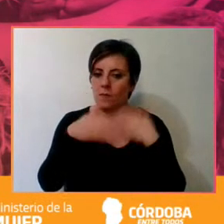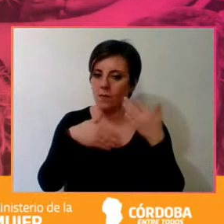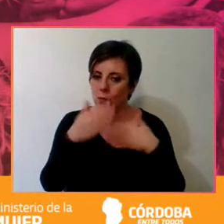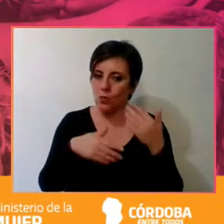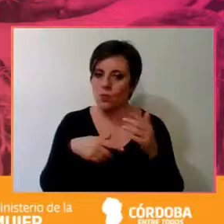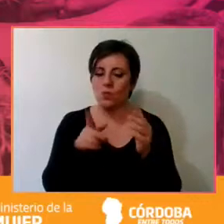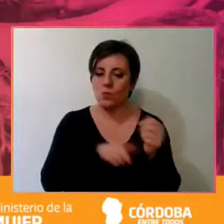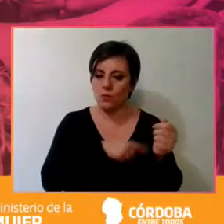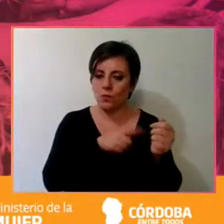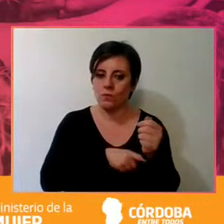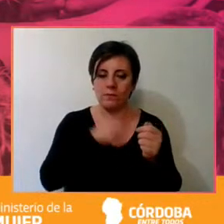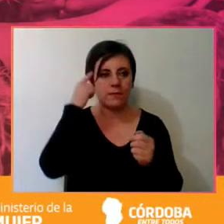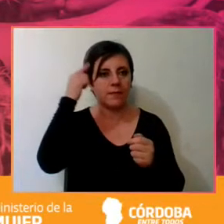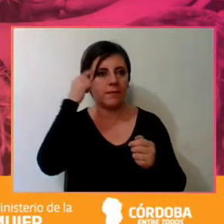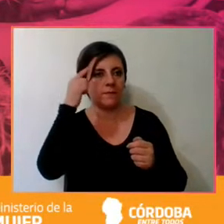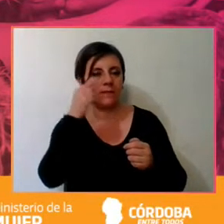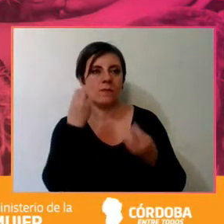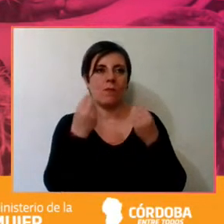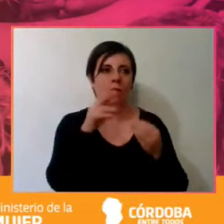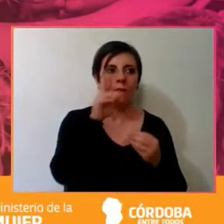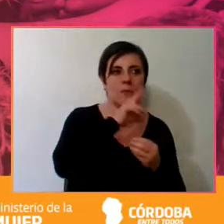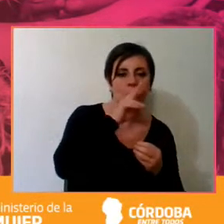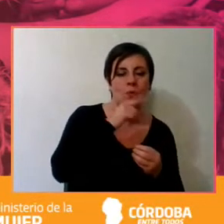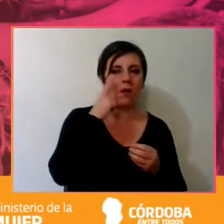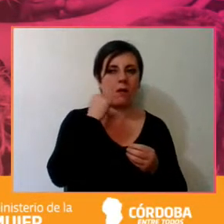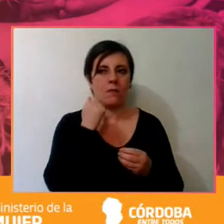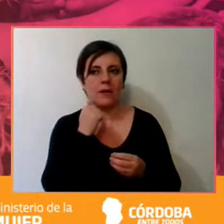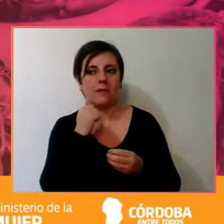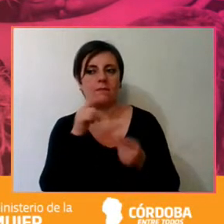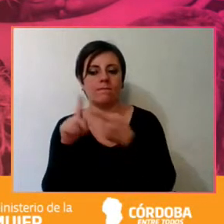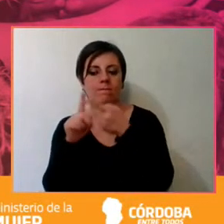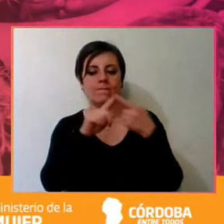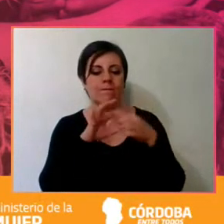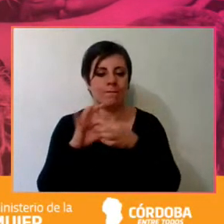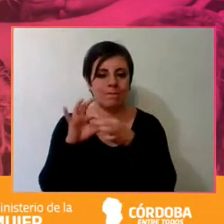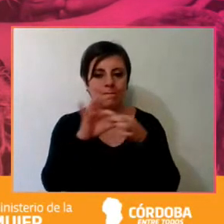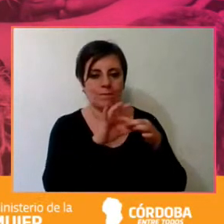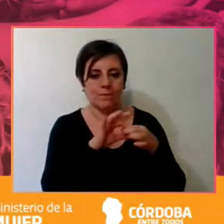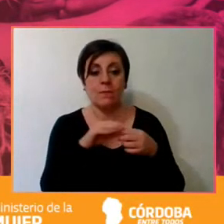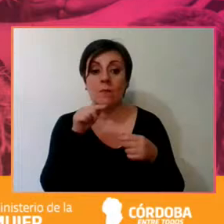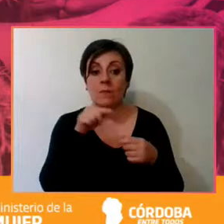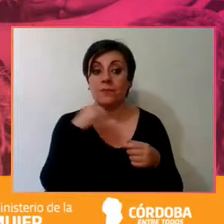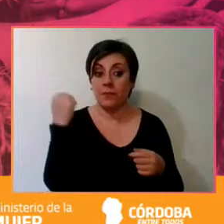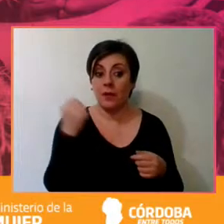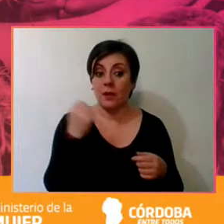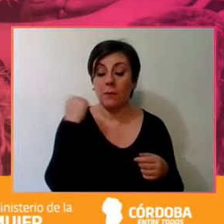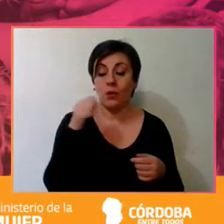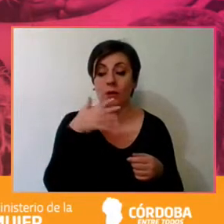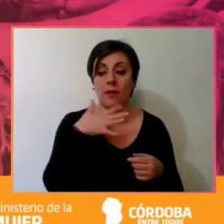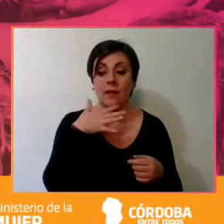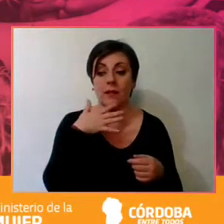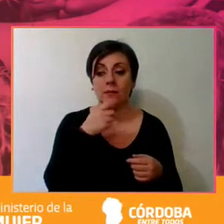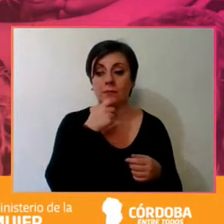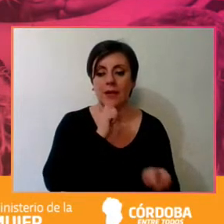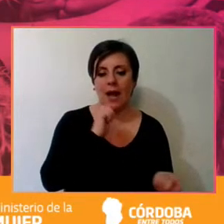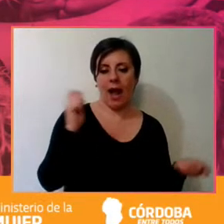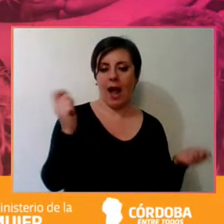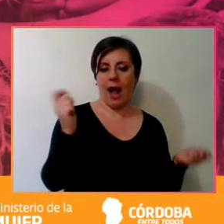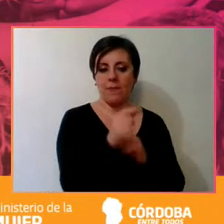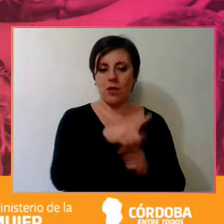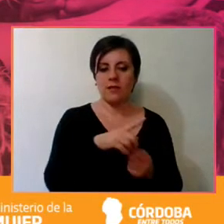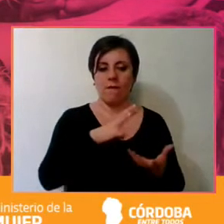de ideas acerca de cómo hombres y mujeres se relacionan. Y por eso es que es tan importante comprender que los cambios en esos